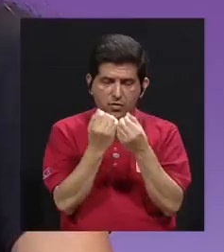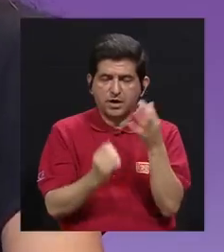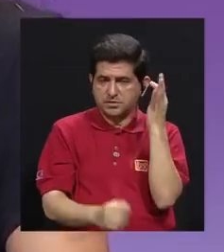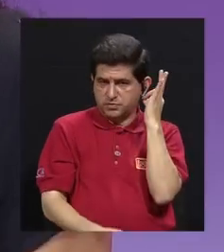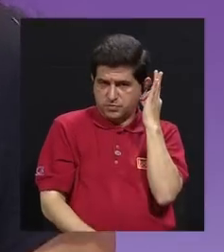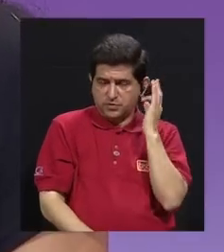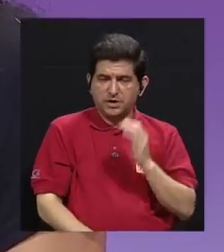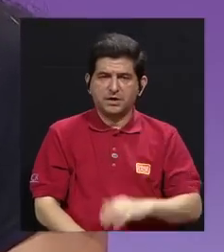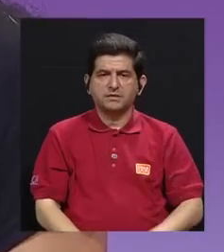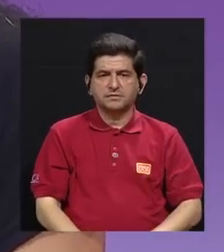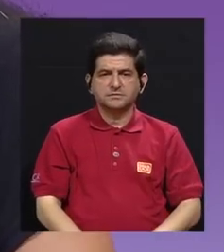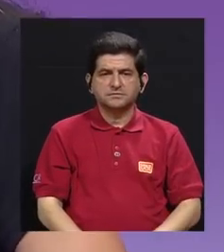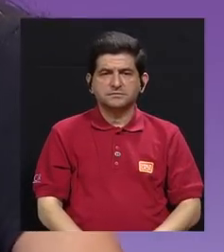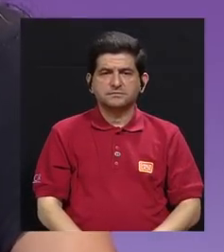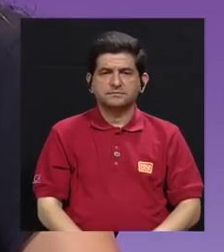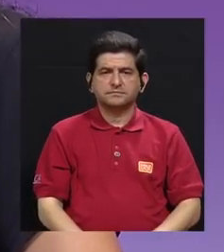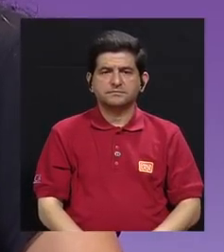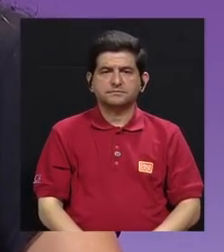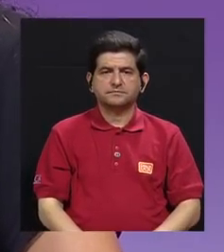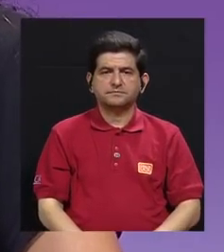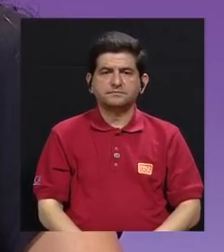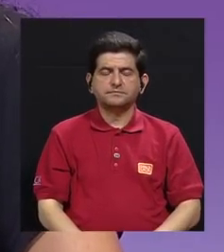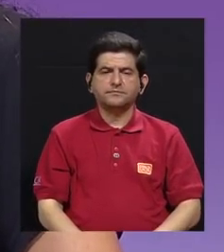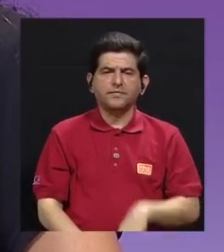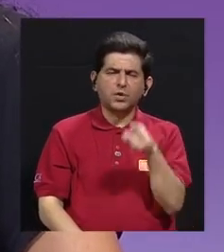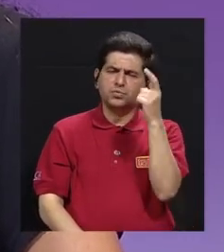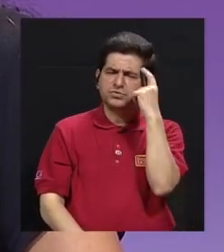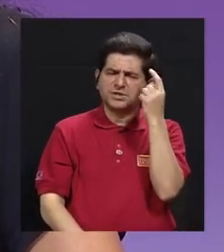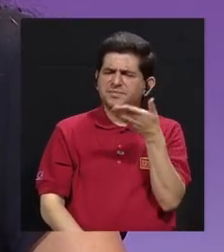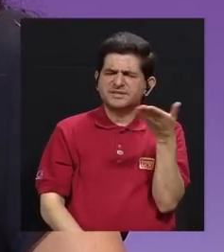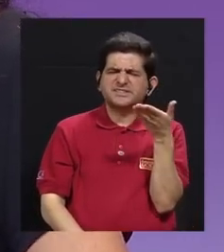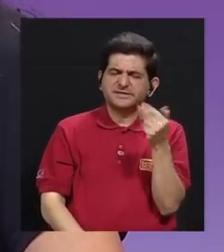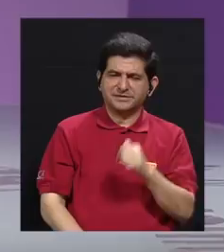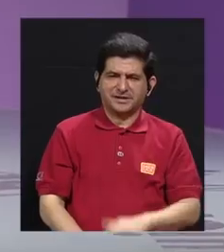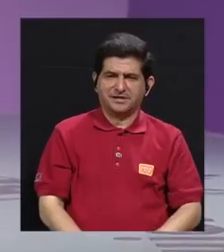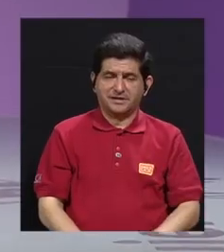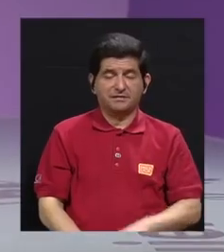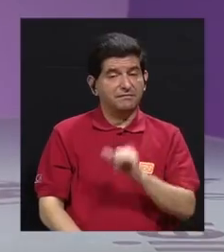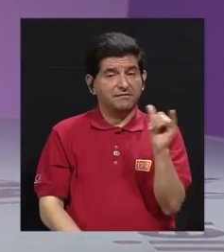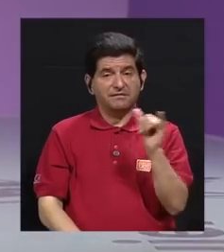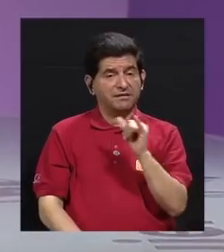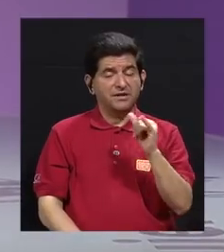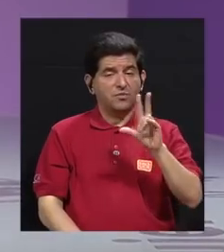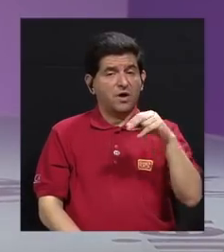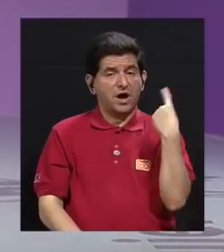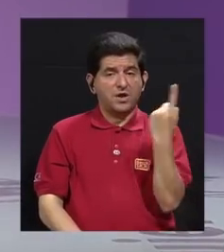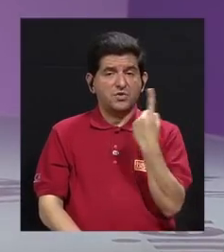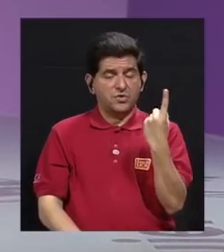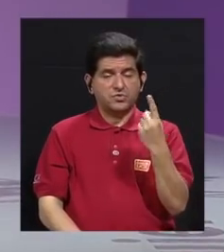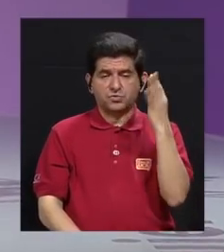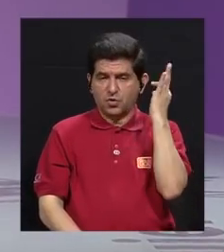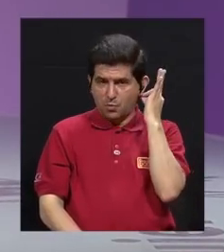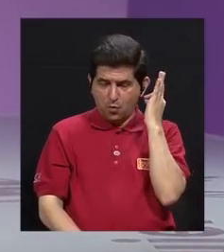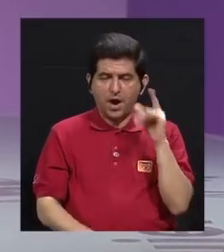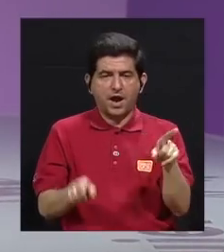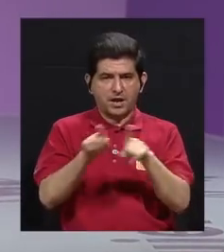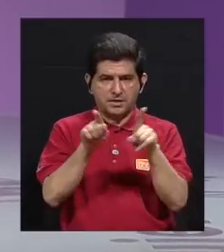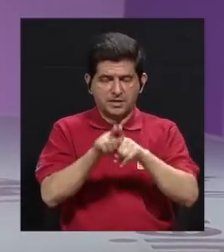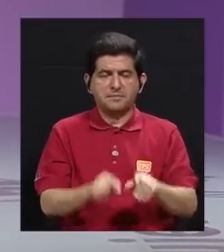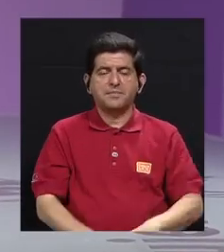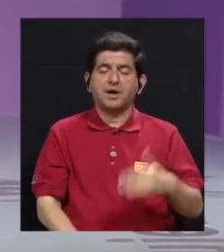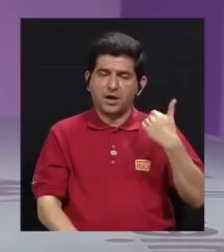la organización con las mujeres. Y entonces, ¿vos qué pensás al respecto, digamos? Porque también no solo somos